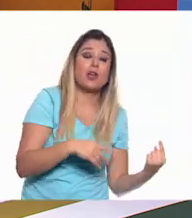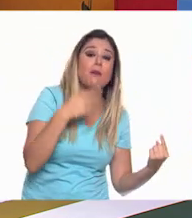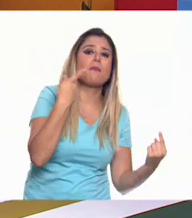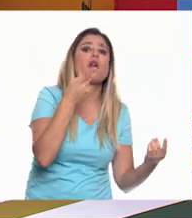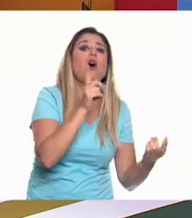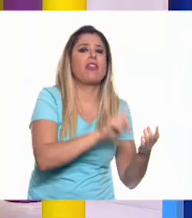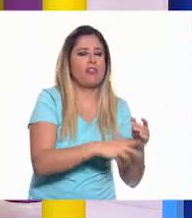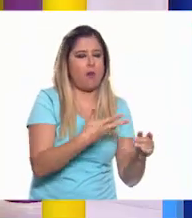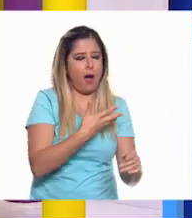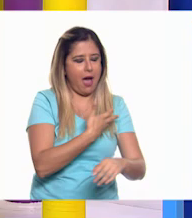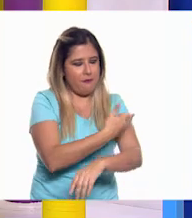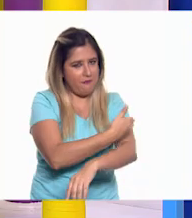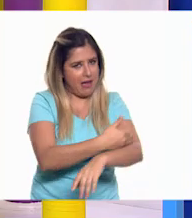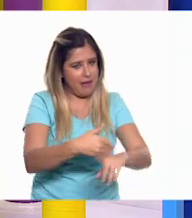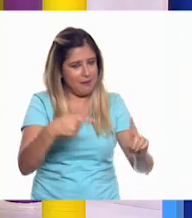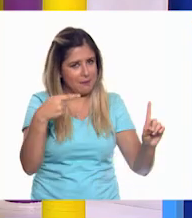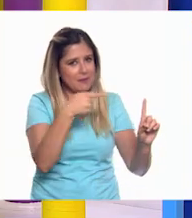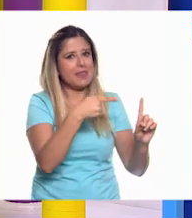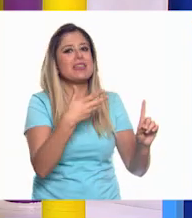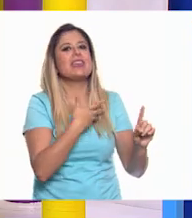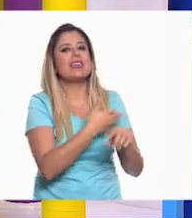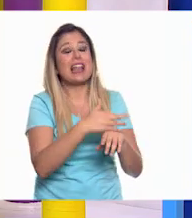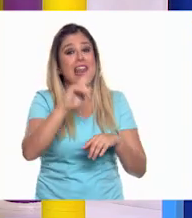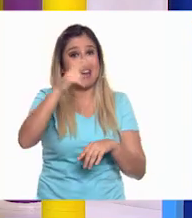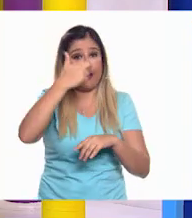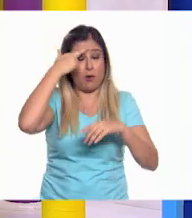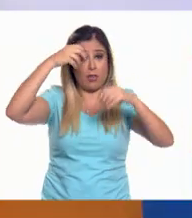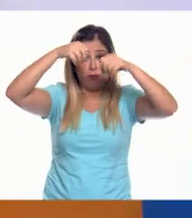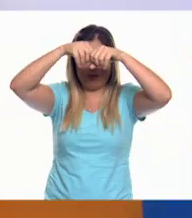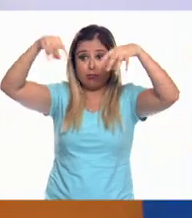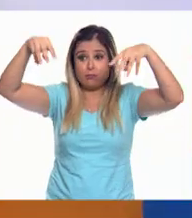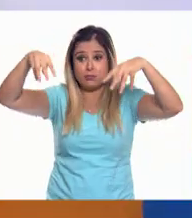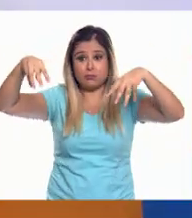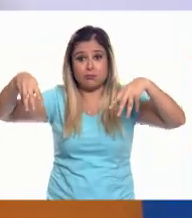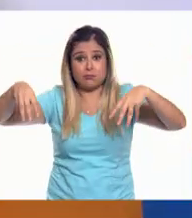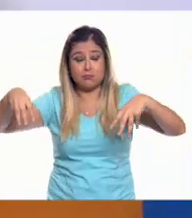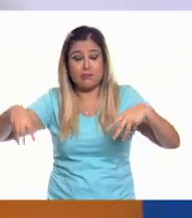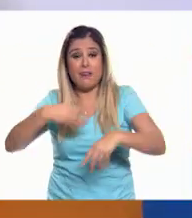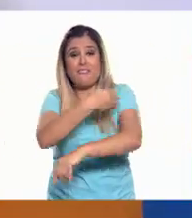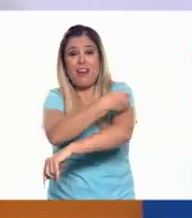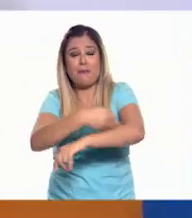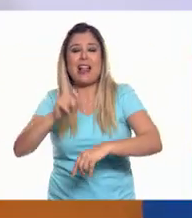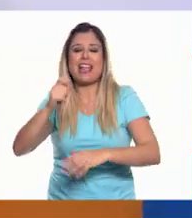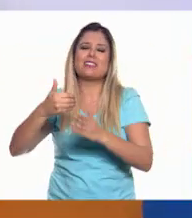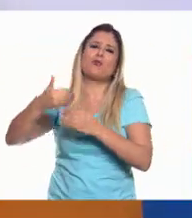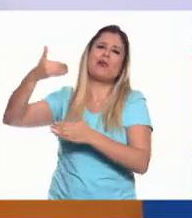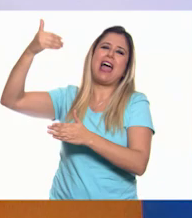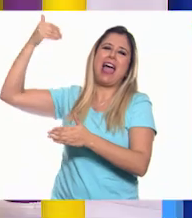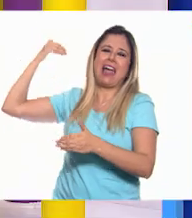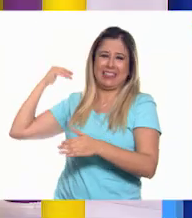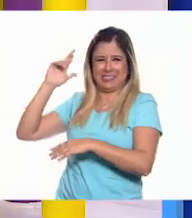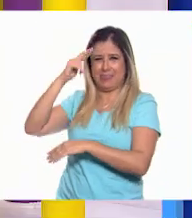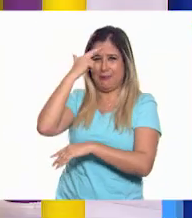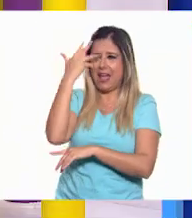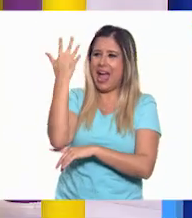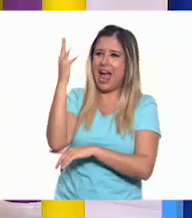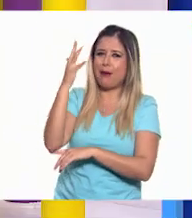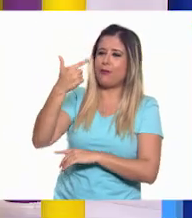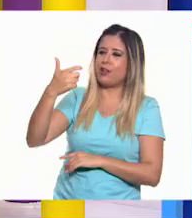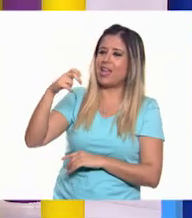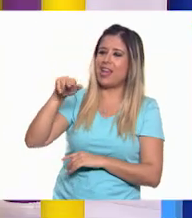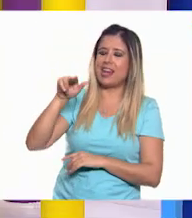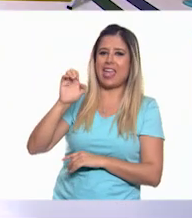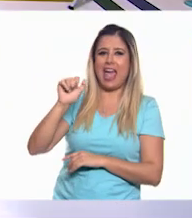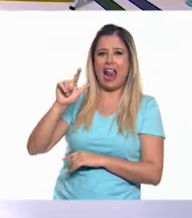familia. Recordemos que el árbol genealógico nos ayuda a conocer nuestros antepasados. ¿Sí lo recuerdas? Sí, sí lo recuerdo muy